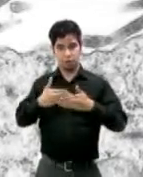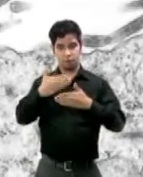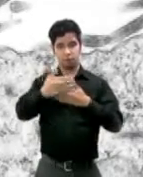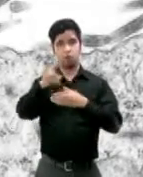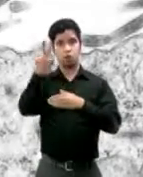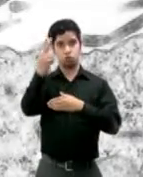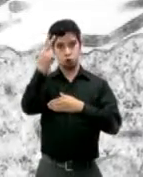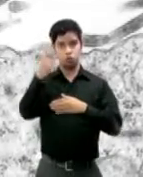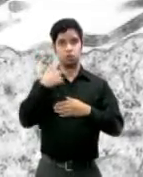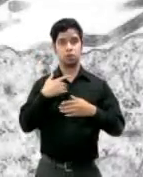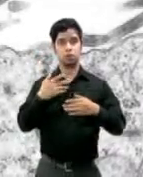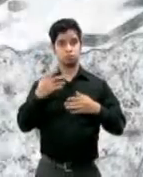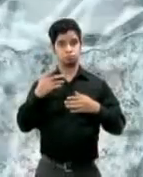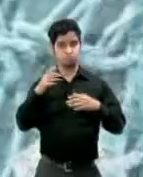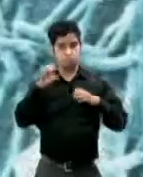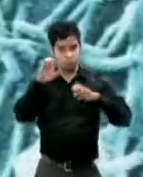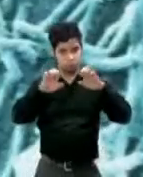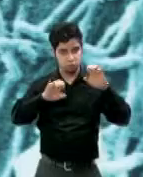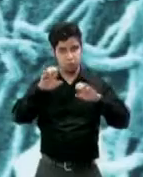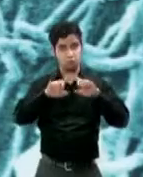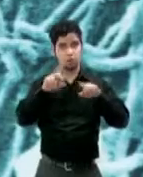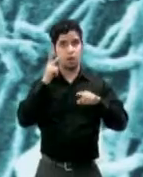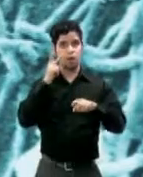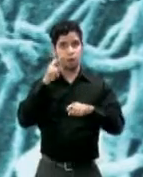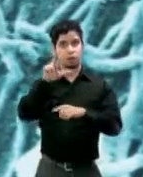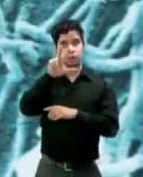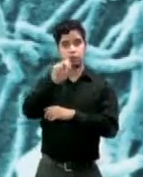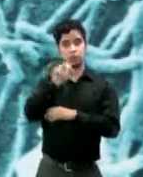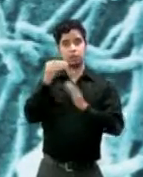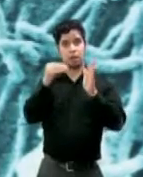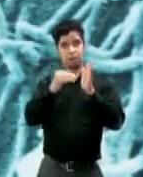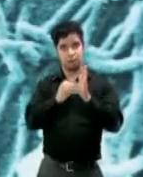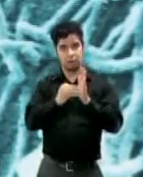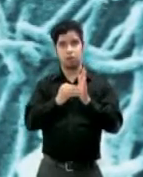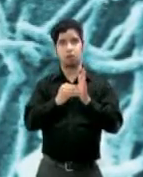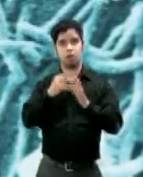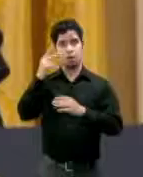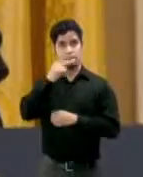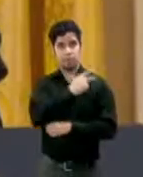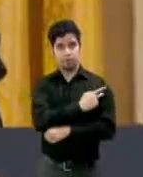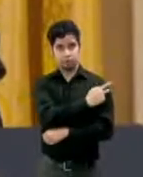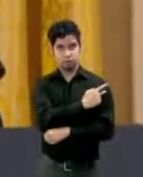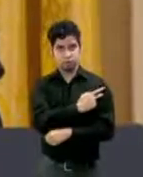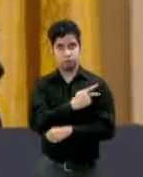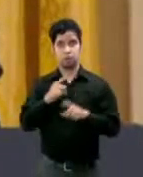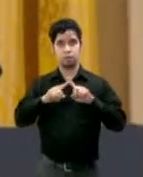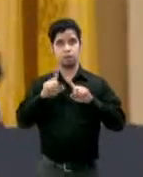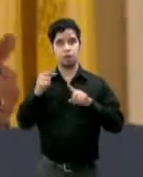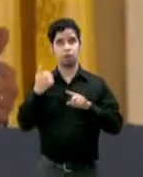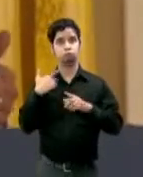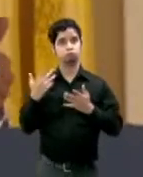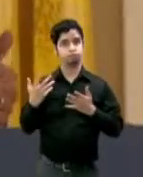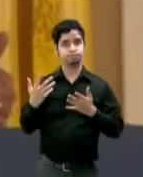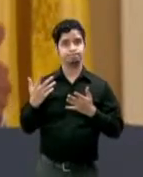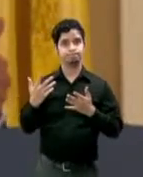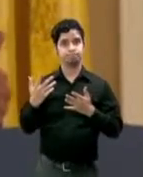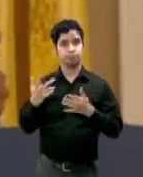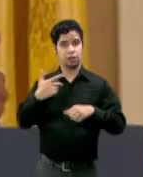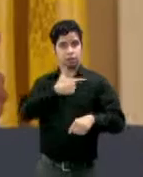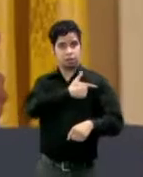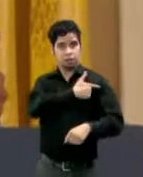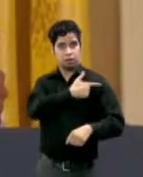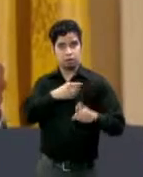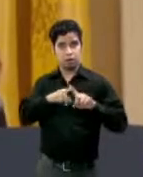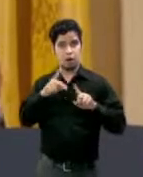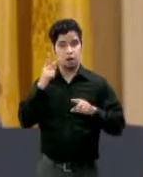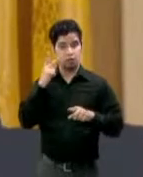proyecta inocular a 30.000 pacientes a partir de enero. En las fases 3 y 4 de las pruebas recibirán la vacuna aquellos en